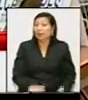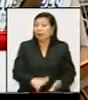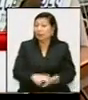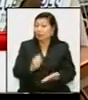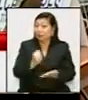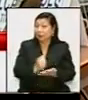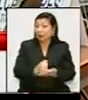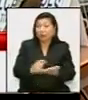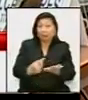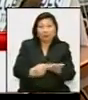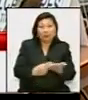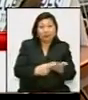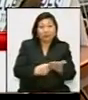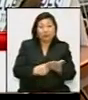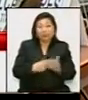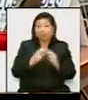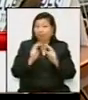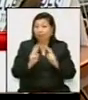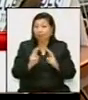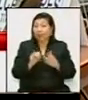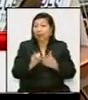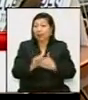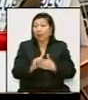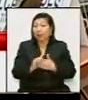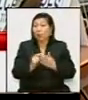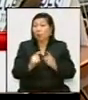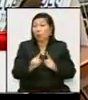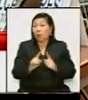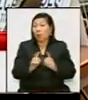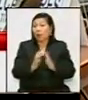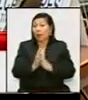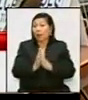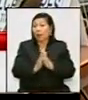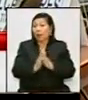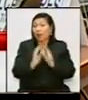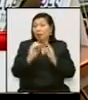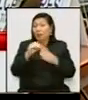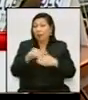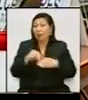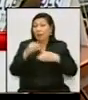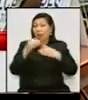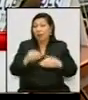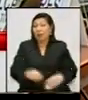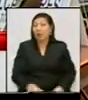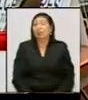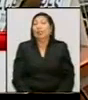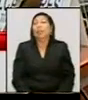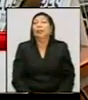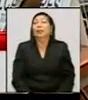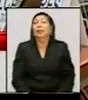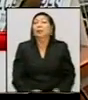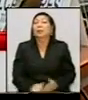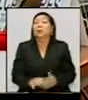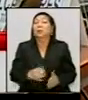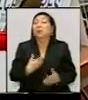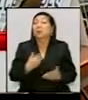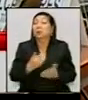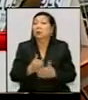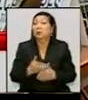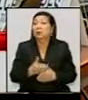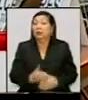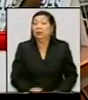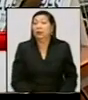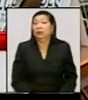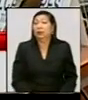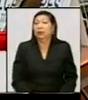por consenso luego haya sido observada, y que incluso cuando se ha pretendido dar plazo para que esa observación pueda ser compartida